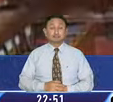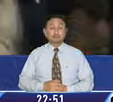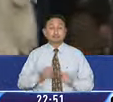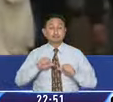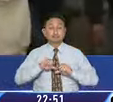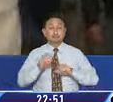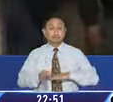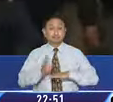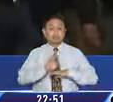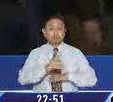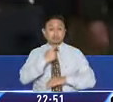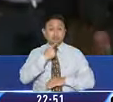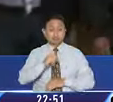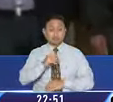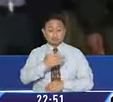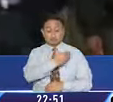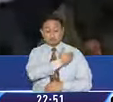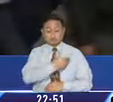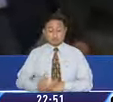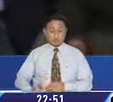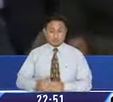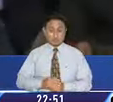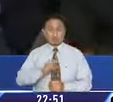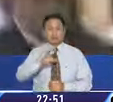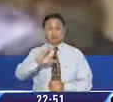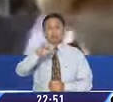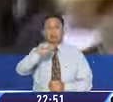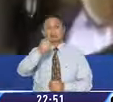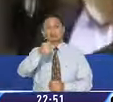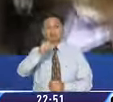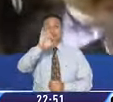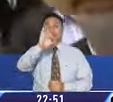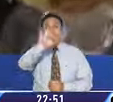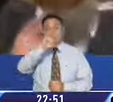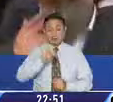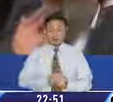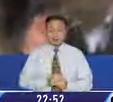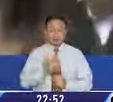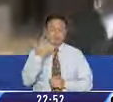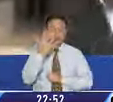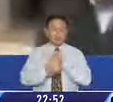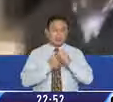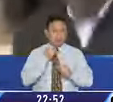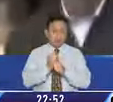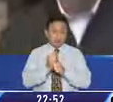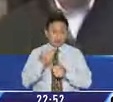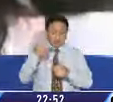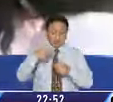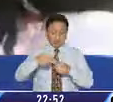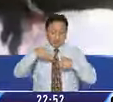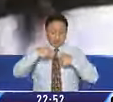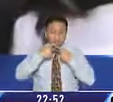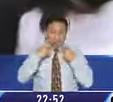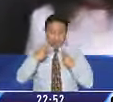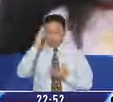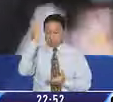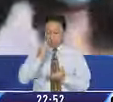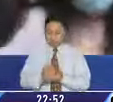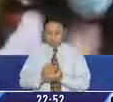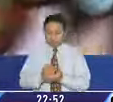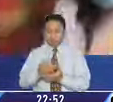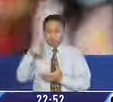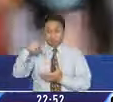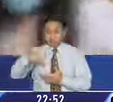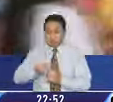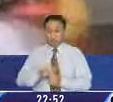pidió que el primer mandatario peruano, Pedro Castillo, sea inhabilitado durante 5 años y acusado por la presunta comisión del delito de traición